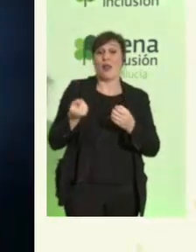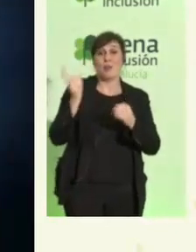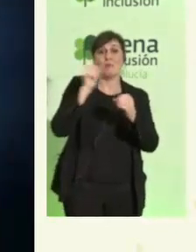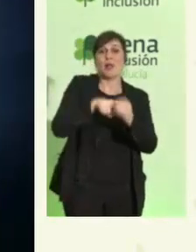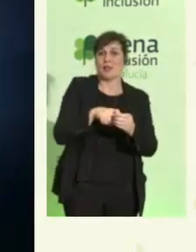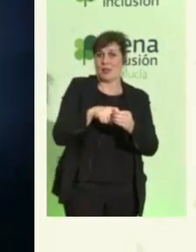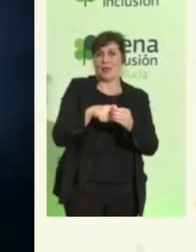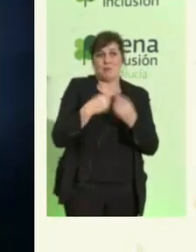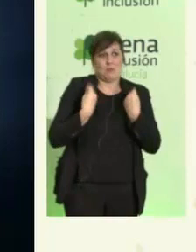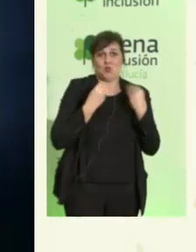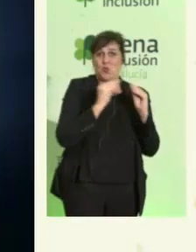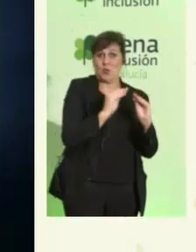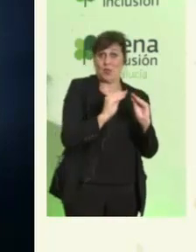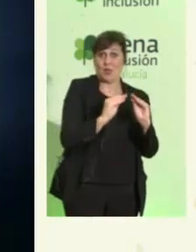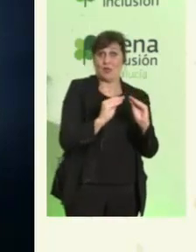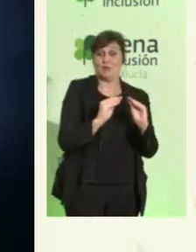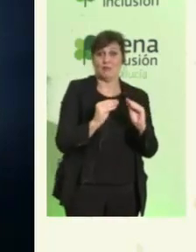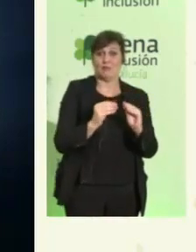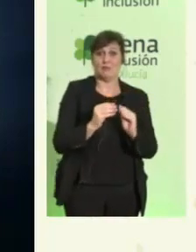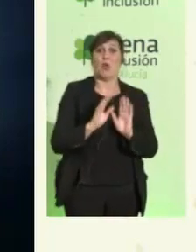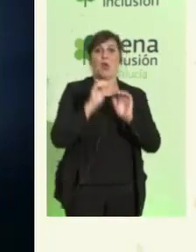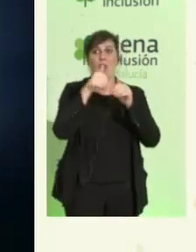hermano y